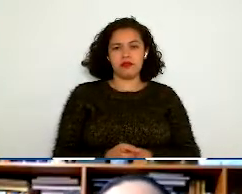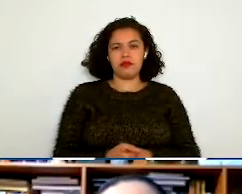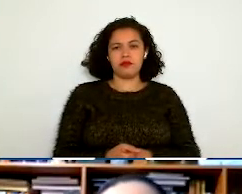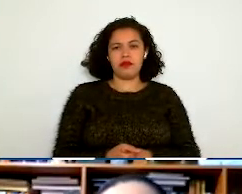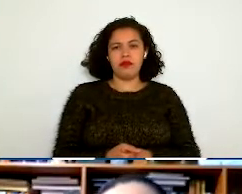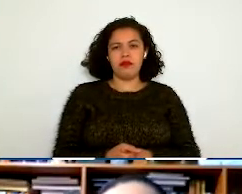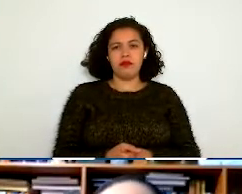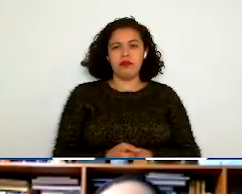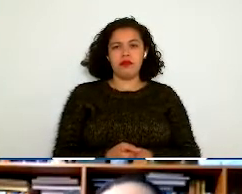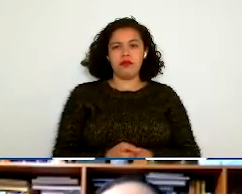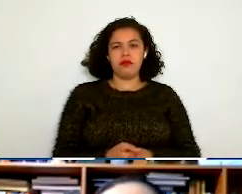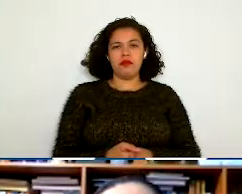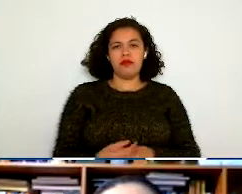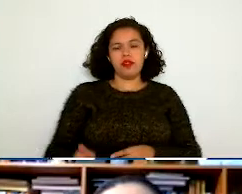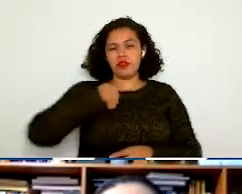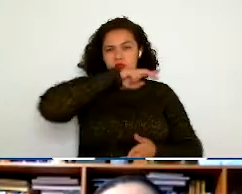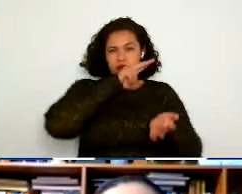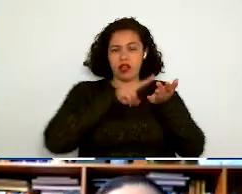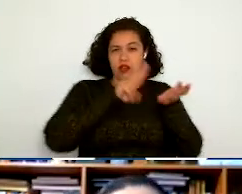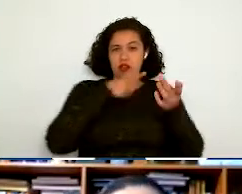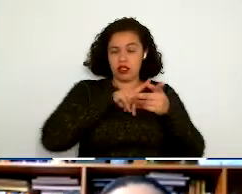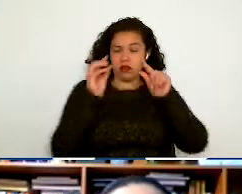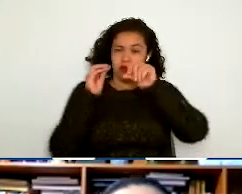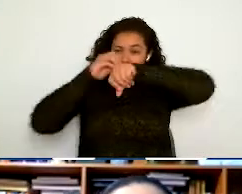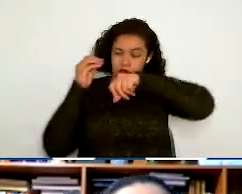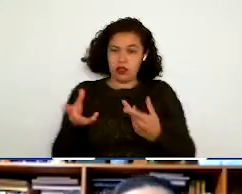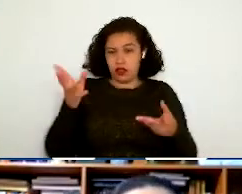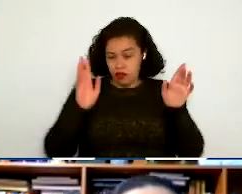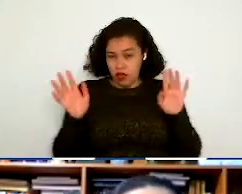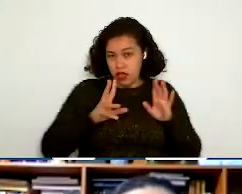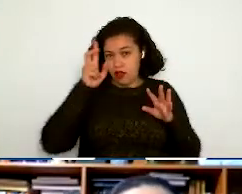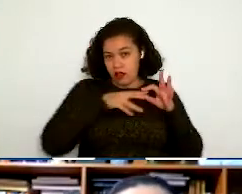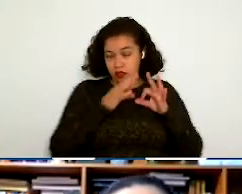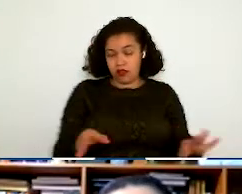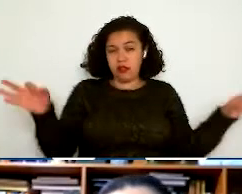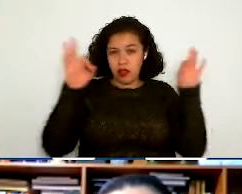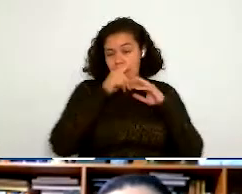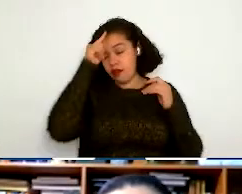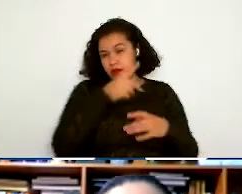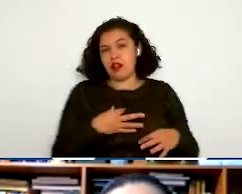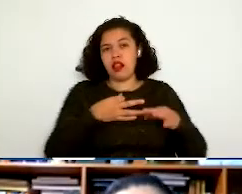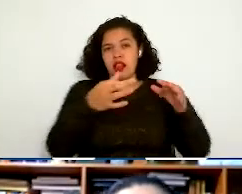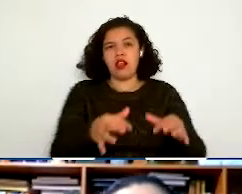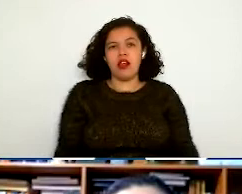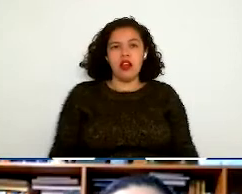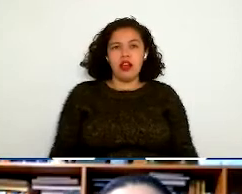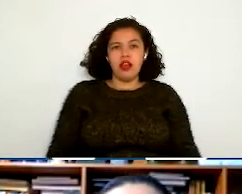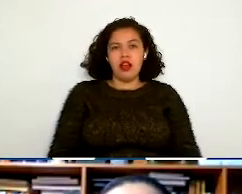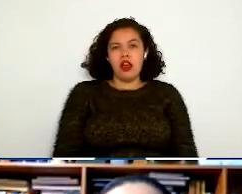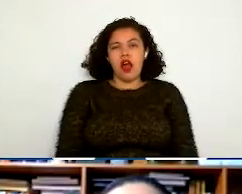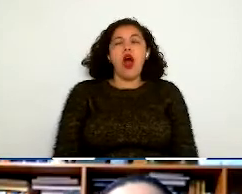nunca agregamos este valor cualitativo muy importante en términos de calidad o esa calidad